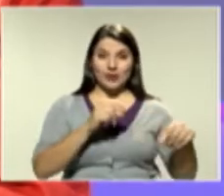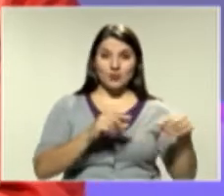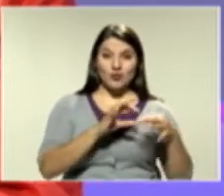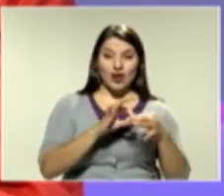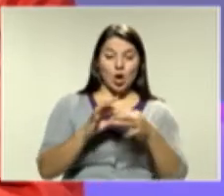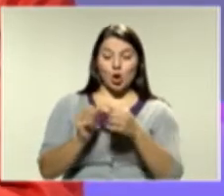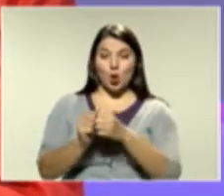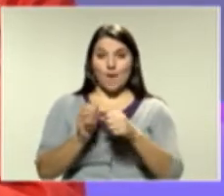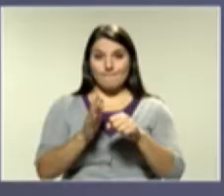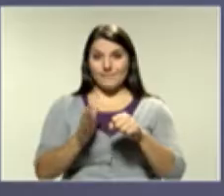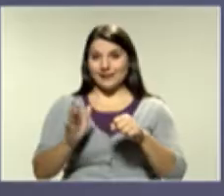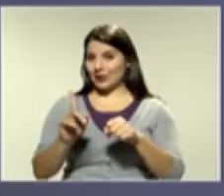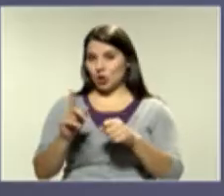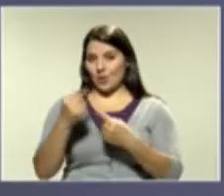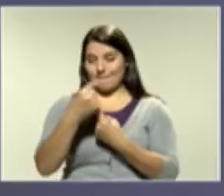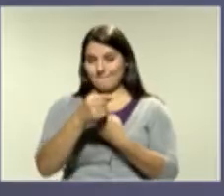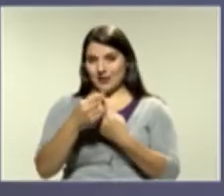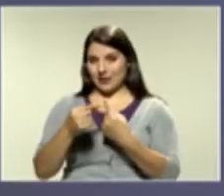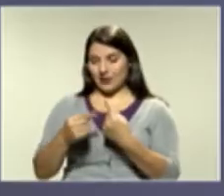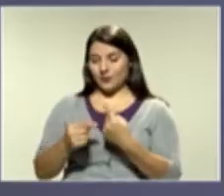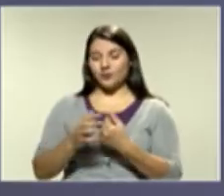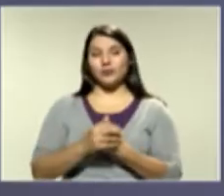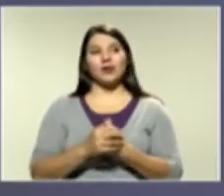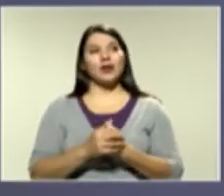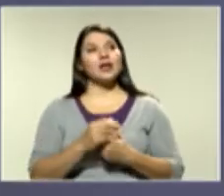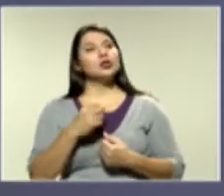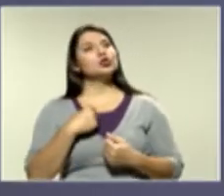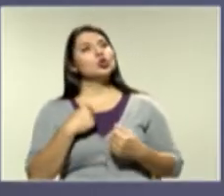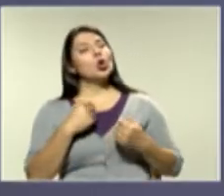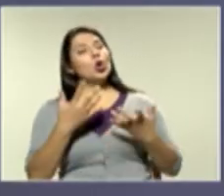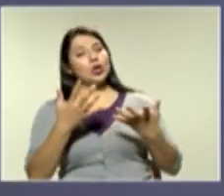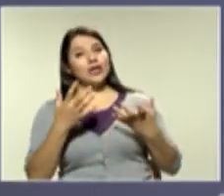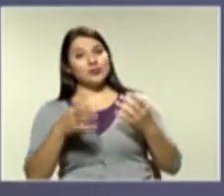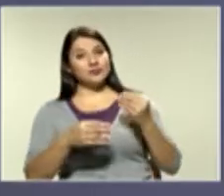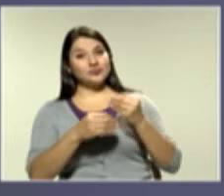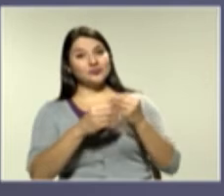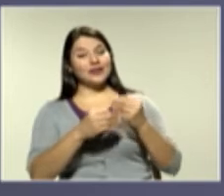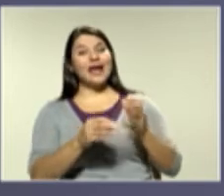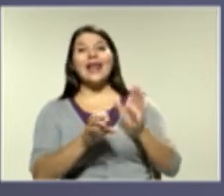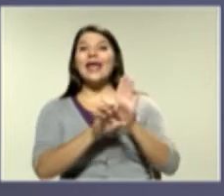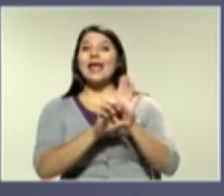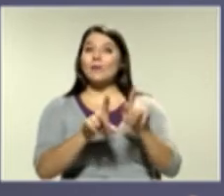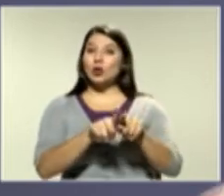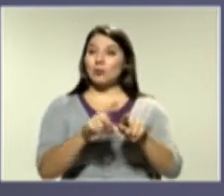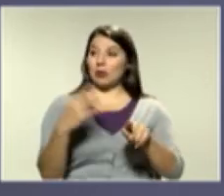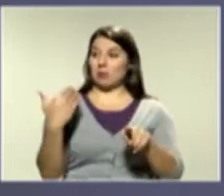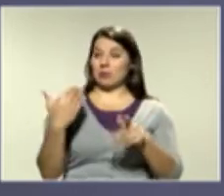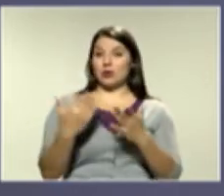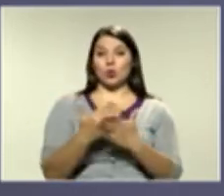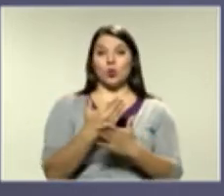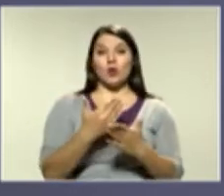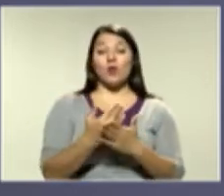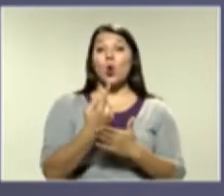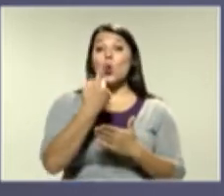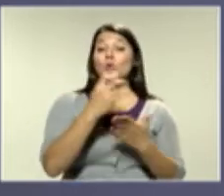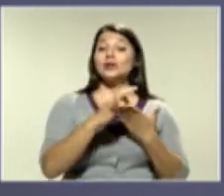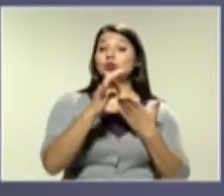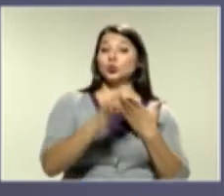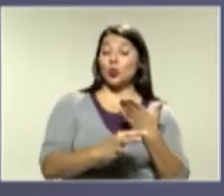piña. Ahí le traigo a colación el caso también reciente de una